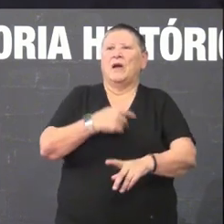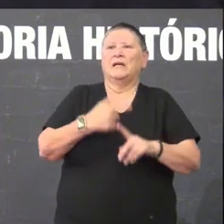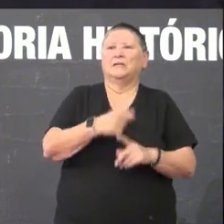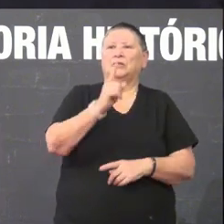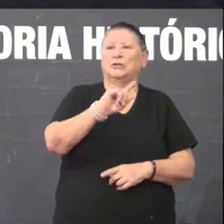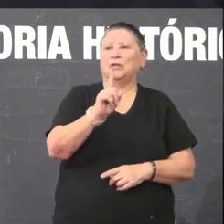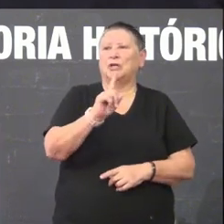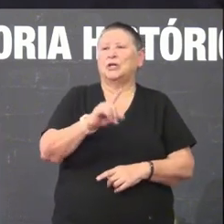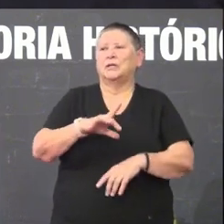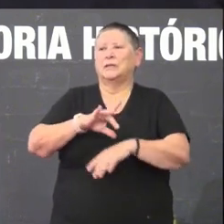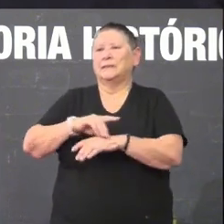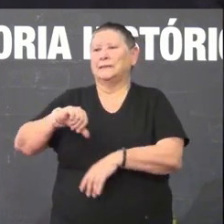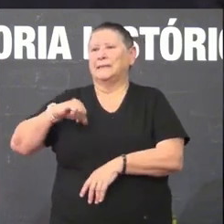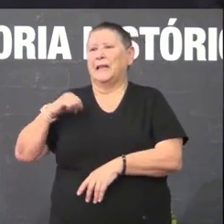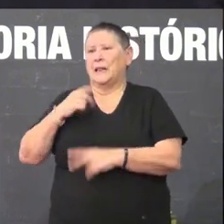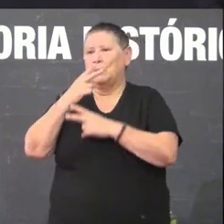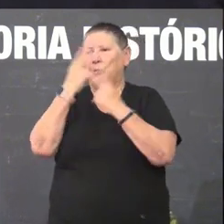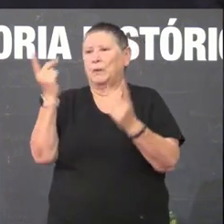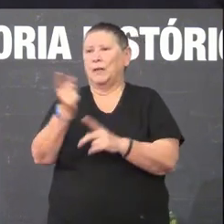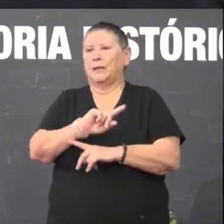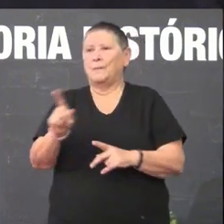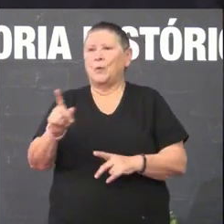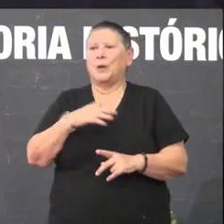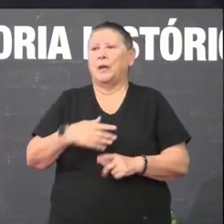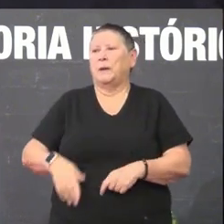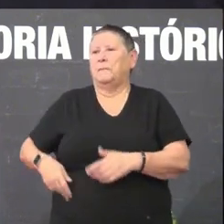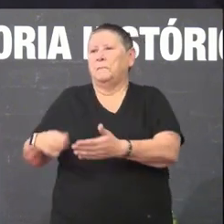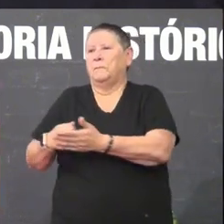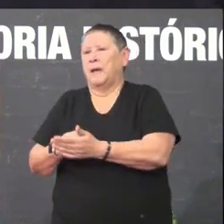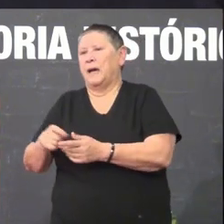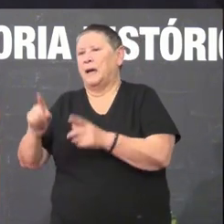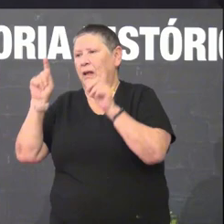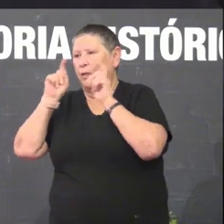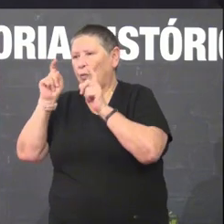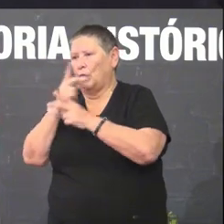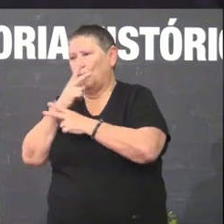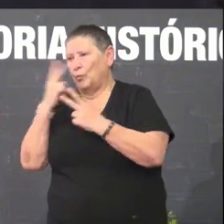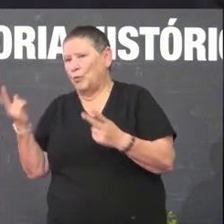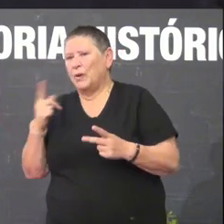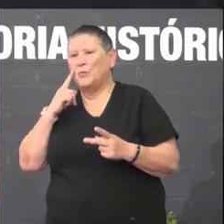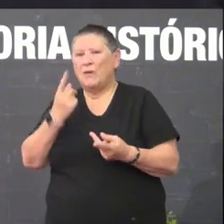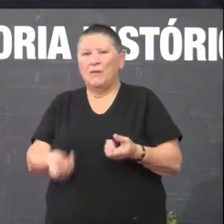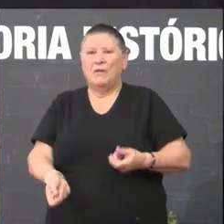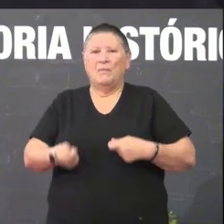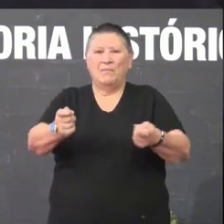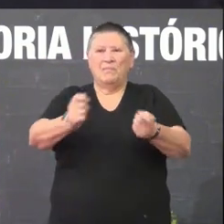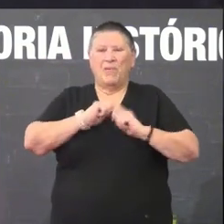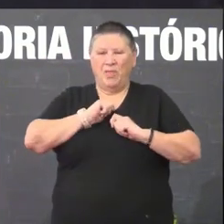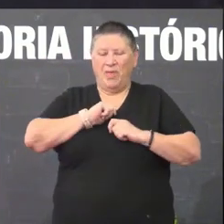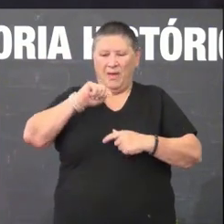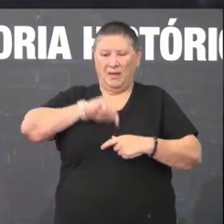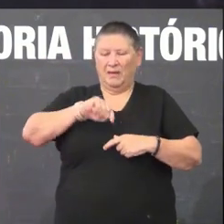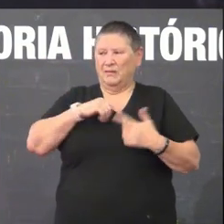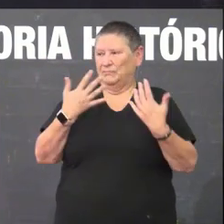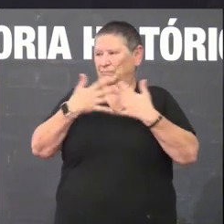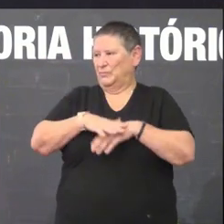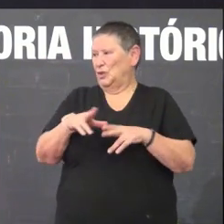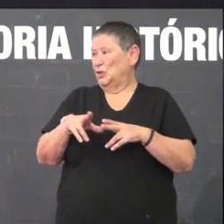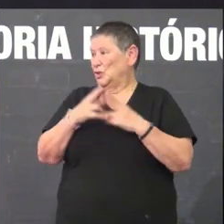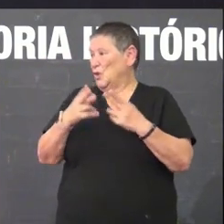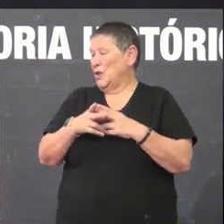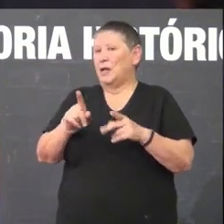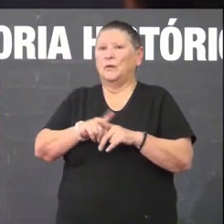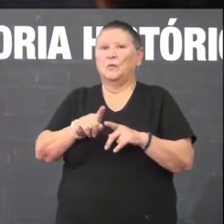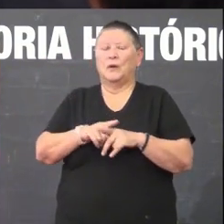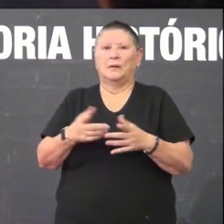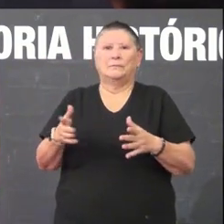deportar inmigrantes ni invertir un poquito más en educación pública y lo que genera es una pulsión social conservadora una pulsión social a favor de